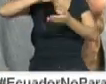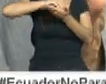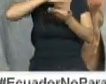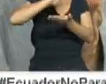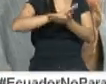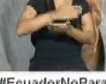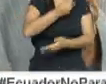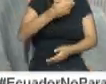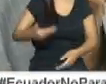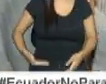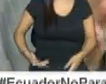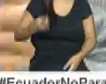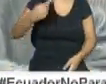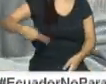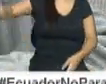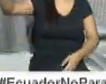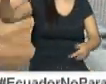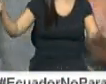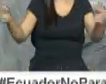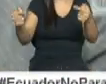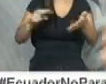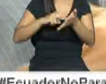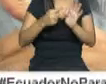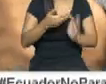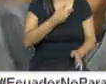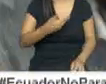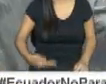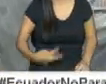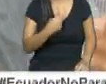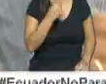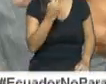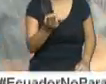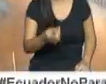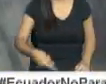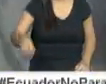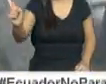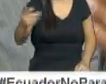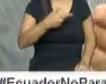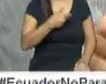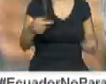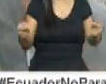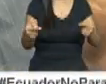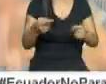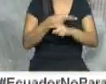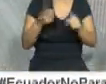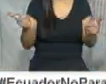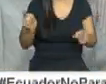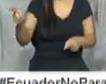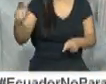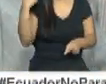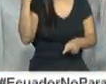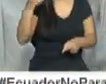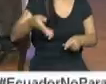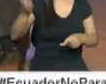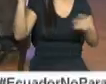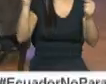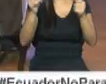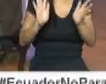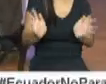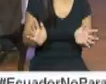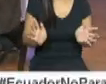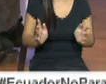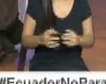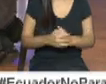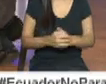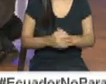guerra. ¿Sí? Ese es el punto. Ahora, los militares definen la estrategia militar para conseguir esos objetivos. Uh-huh. Esa es la diferencia. Muy bien, caballero, gracias por